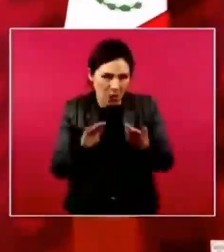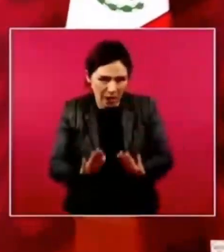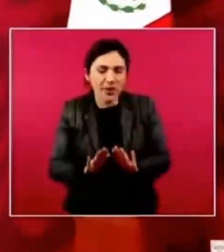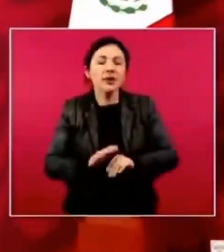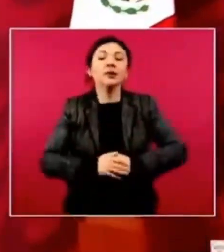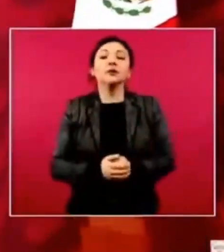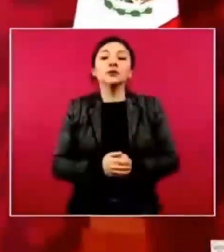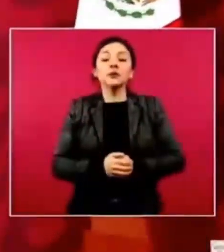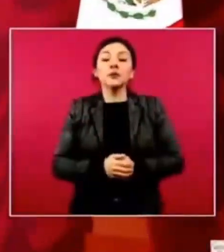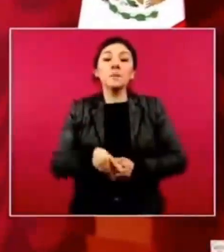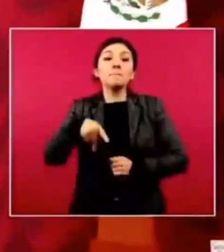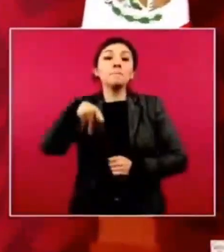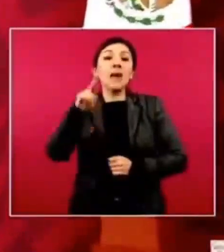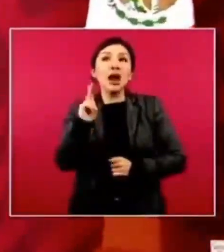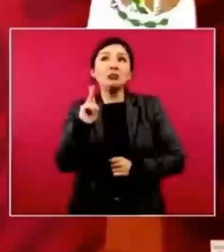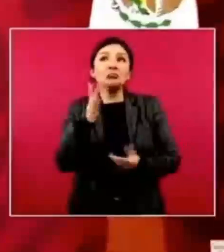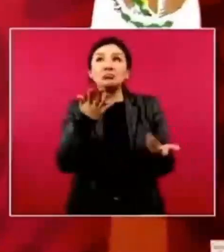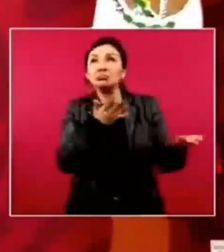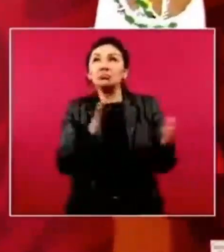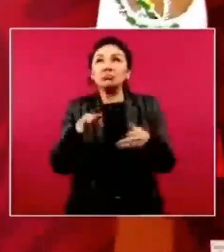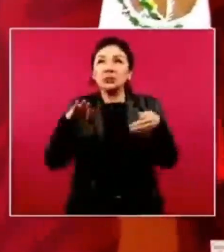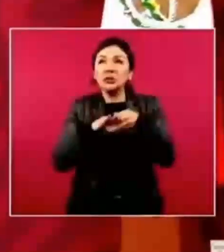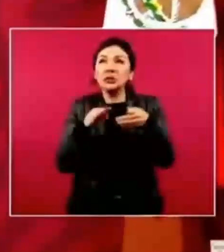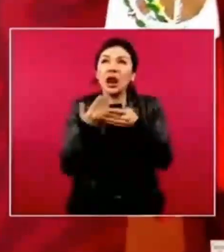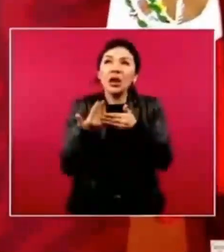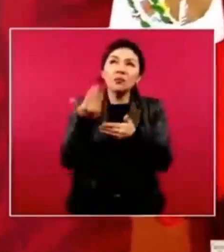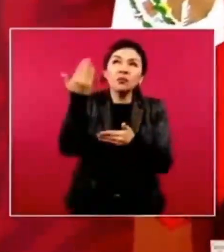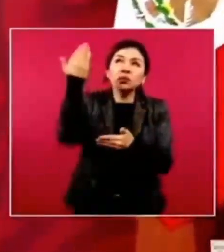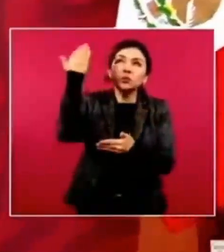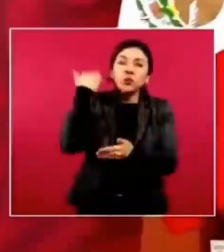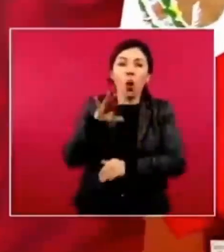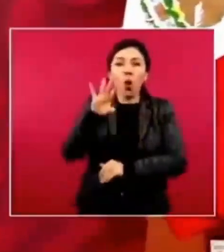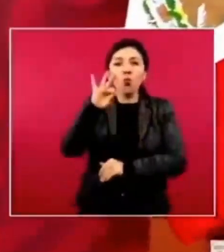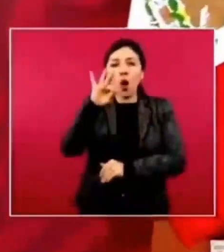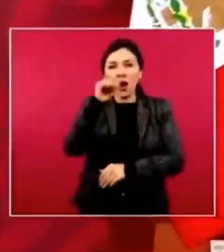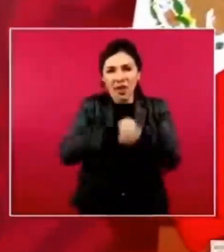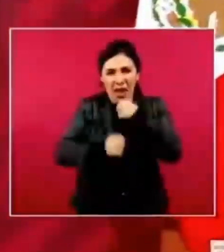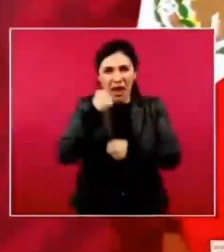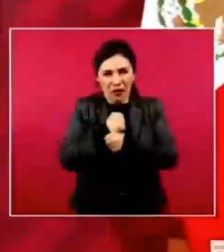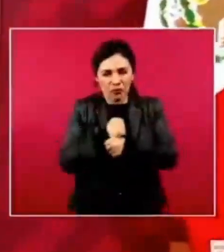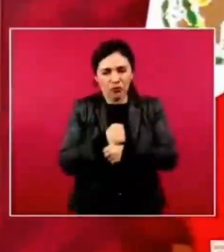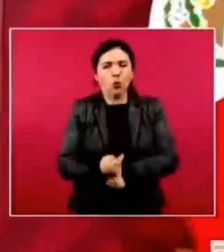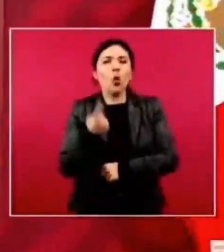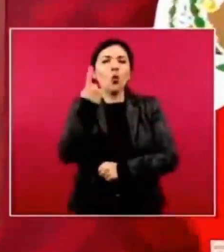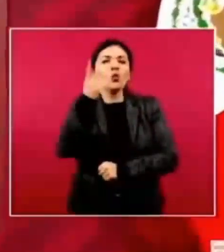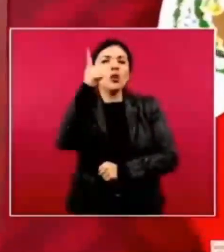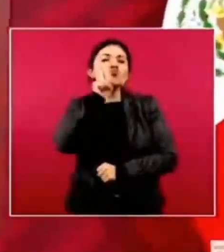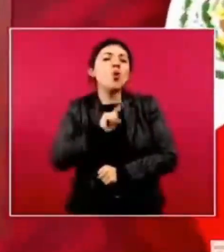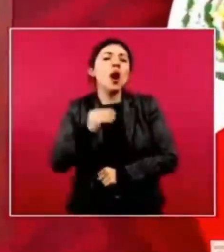Pero hace como 40 años se tituló una abogada